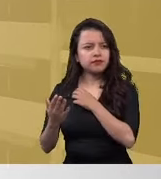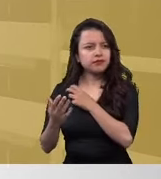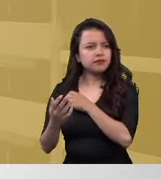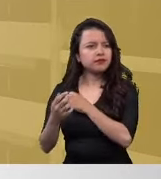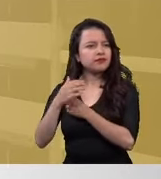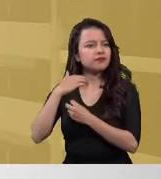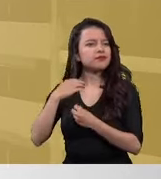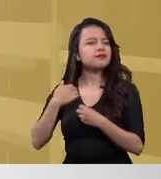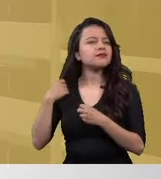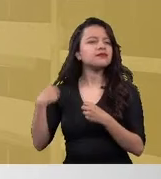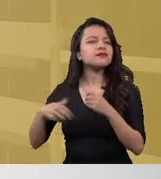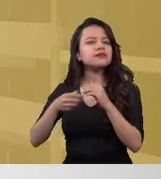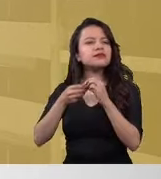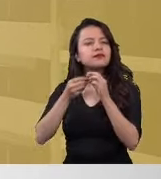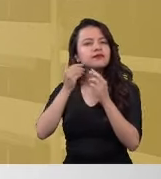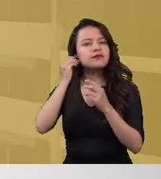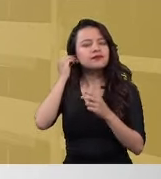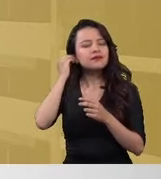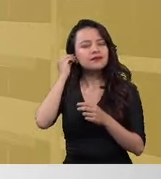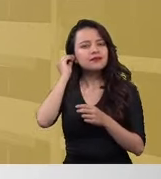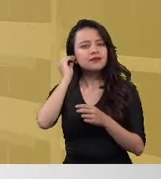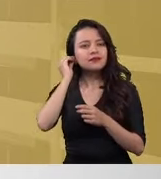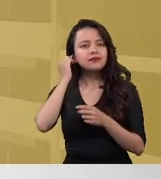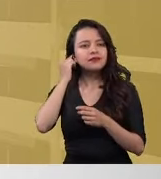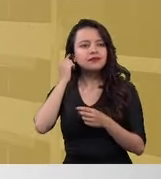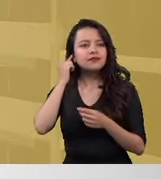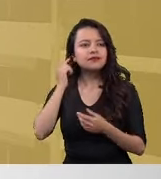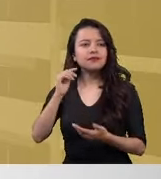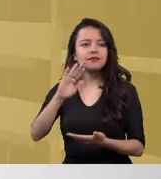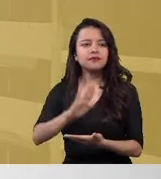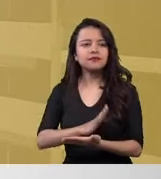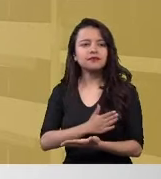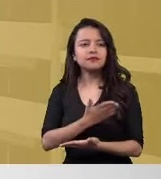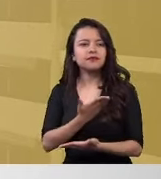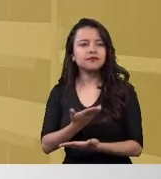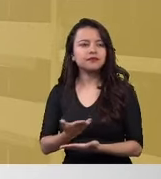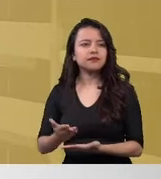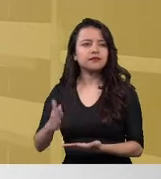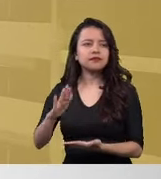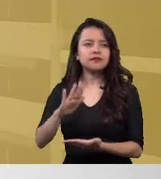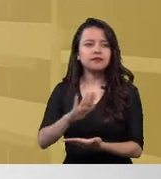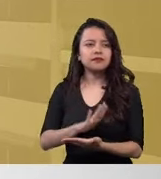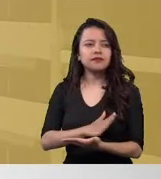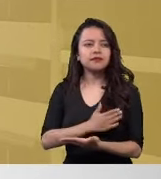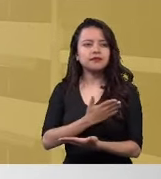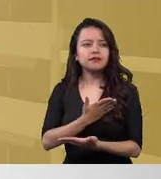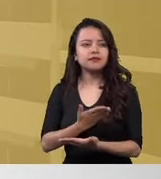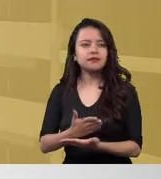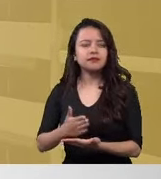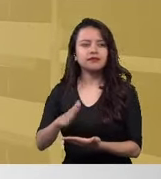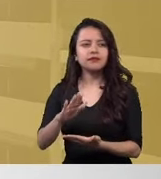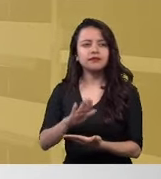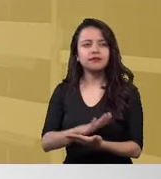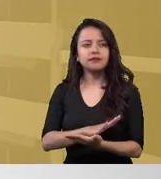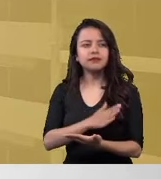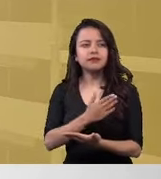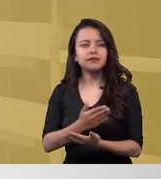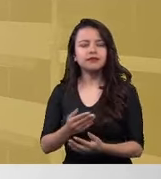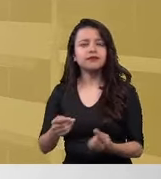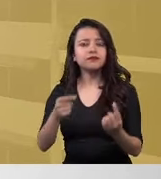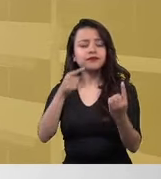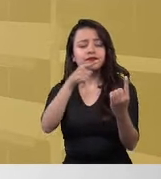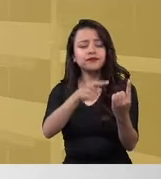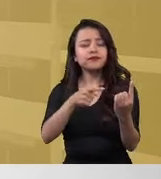Cuando pasan los años nadie sale ileso. Si un día se me olvidan tus besos, dame tu paciencia para